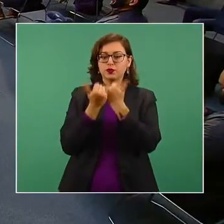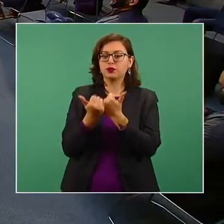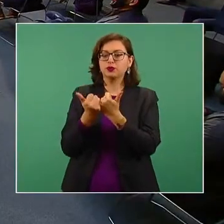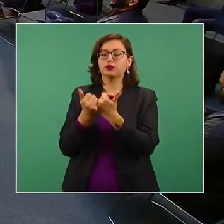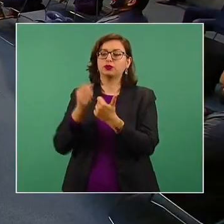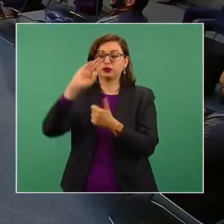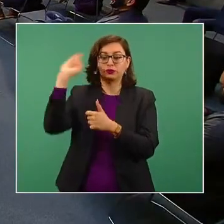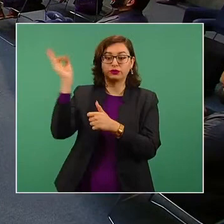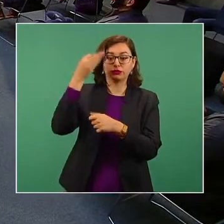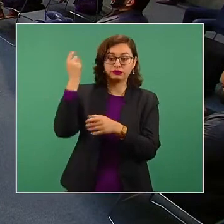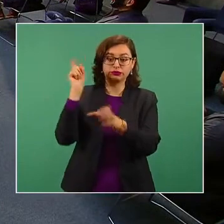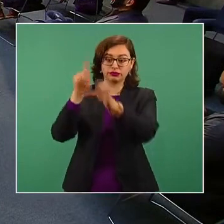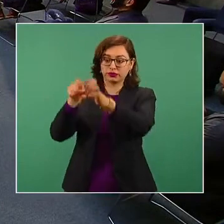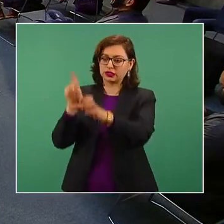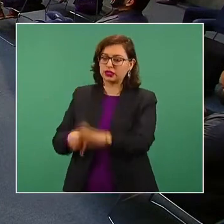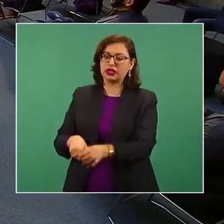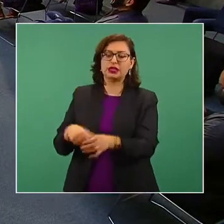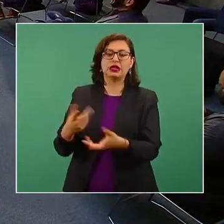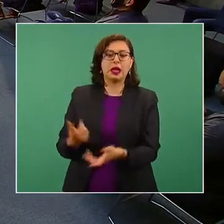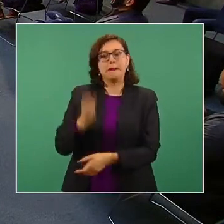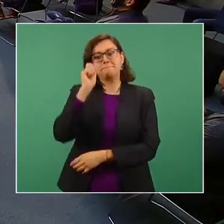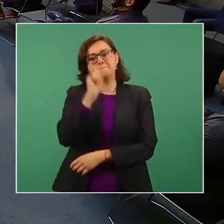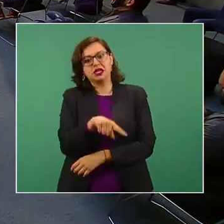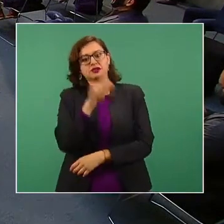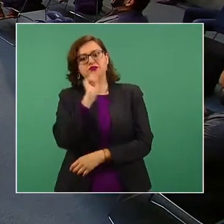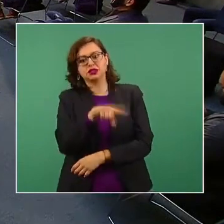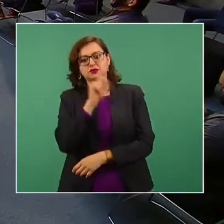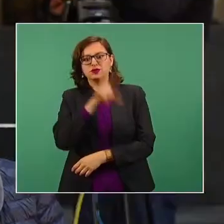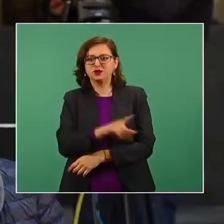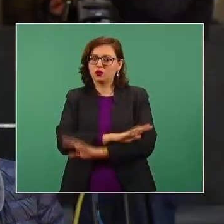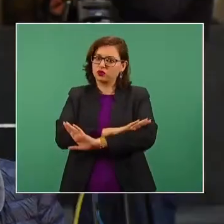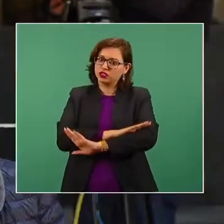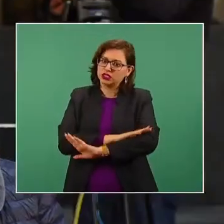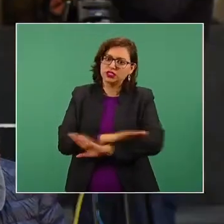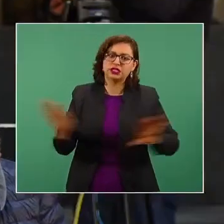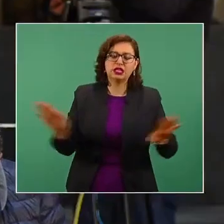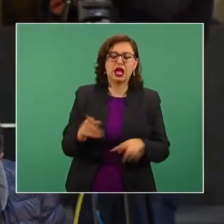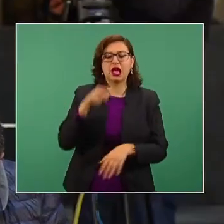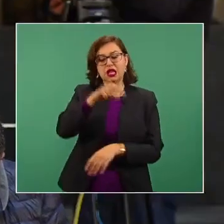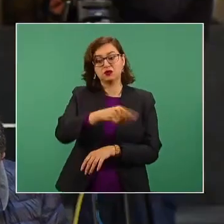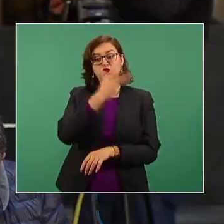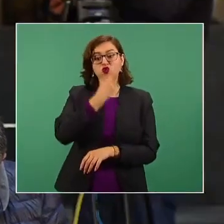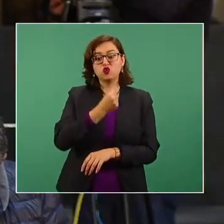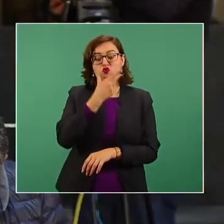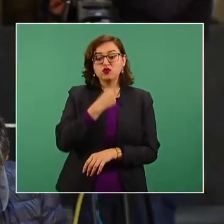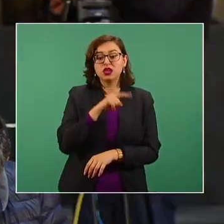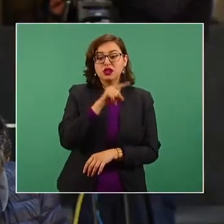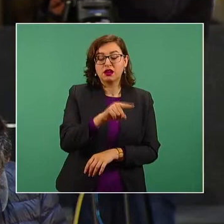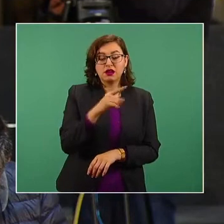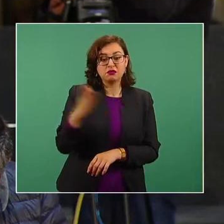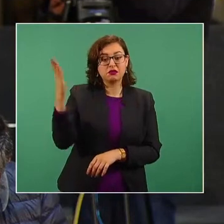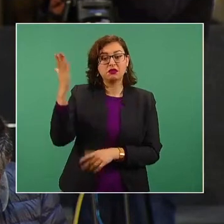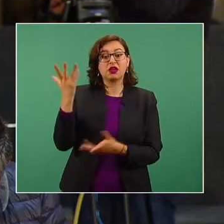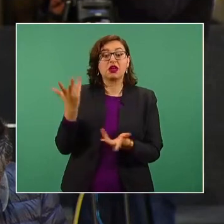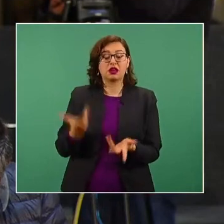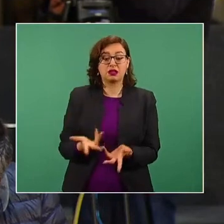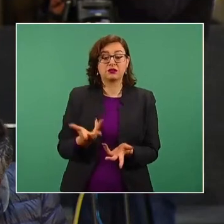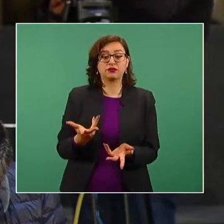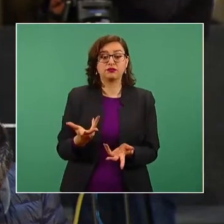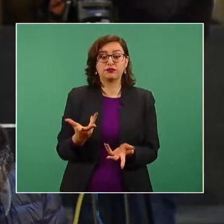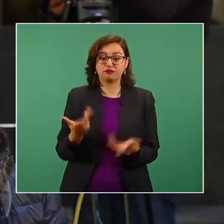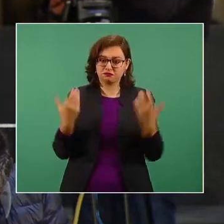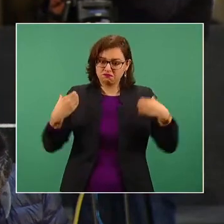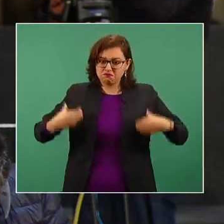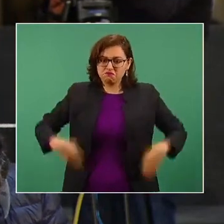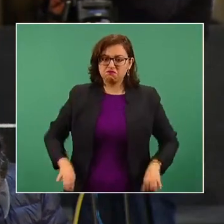que precisamente pongan a una persona con el perfil, porque Kirill Todorov inclusive tiene señalamientos de